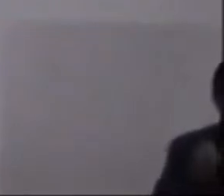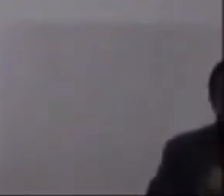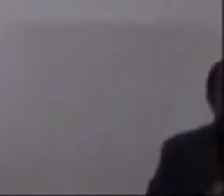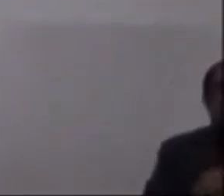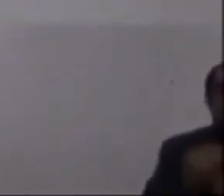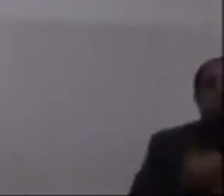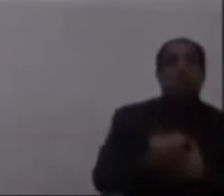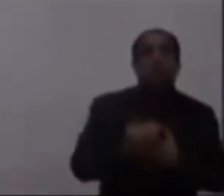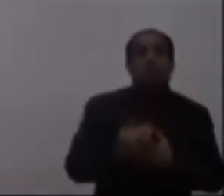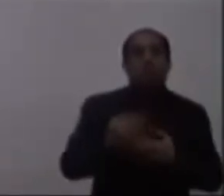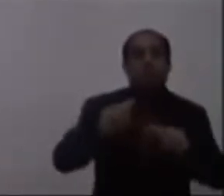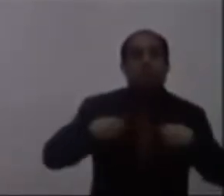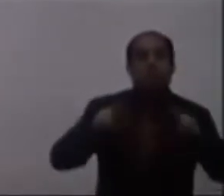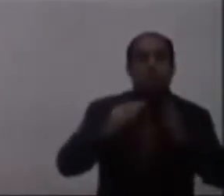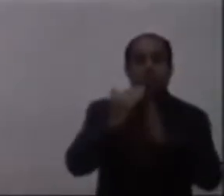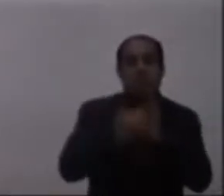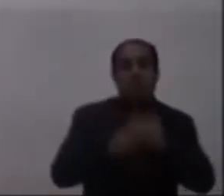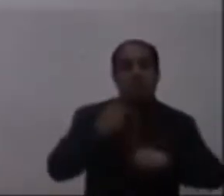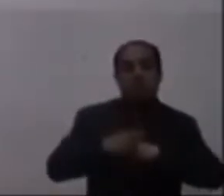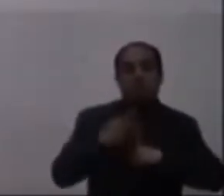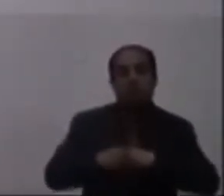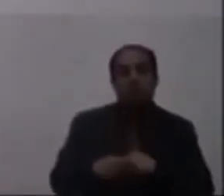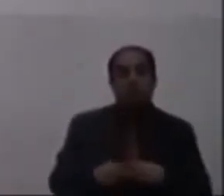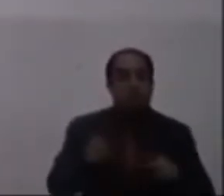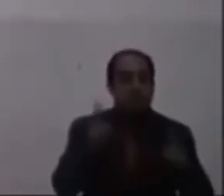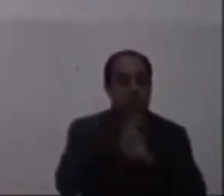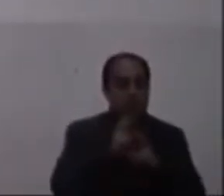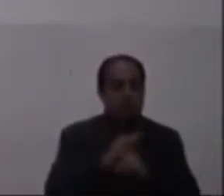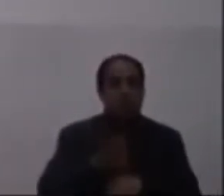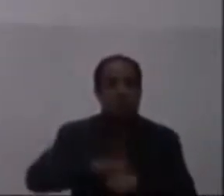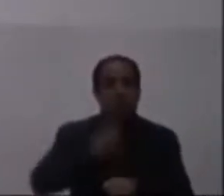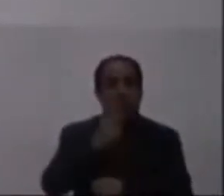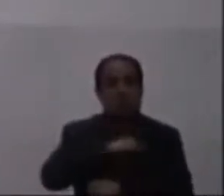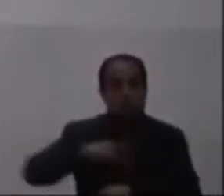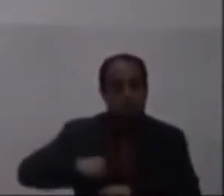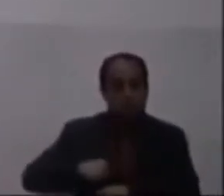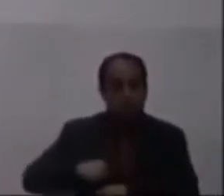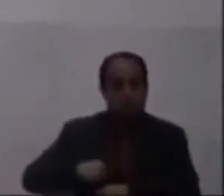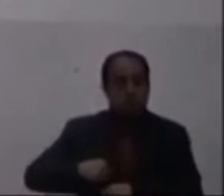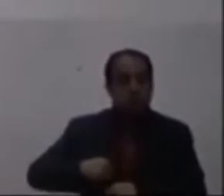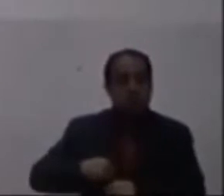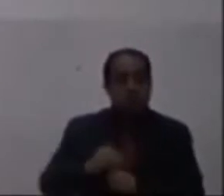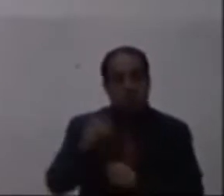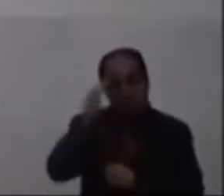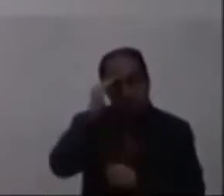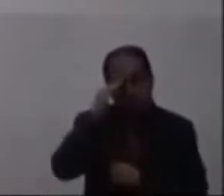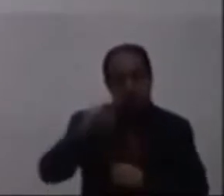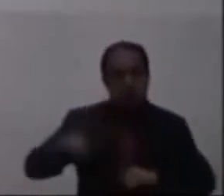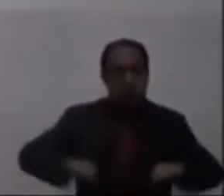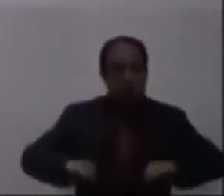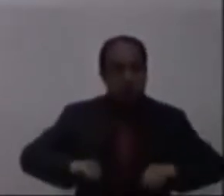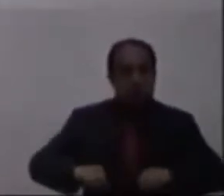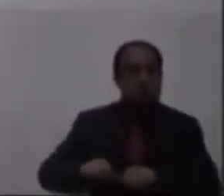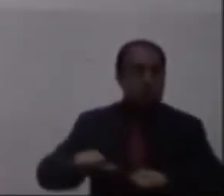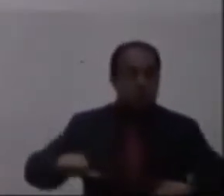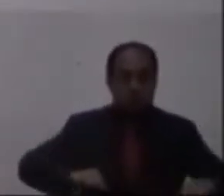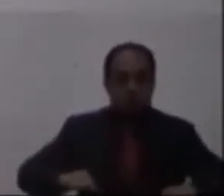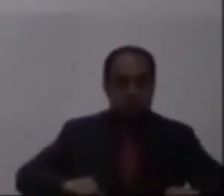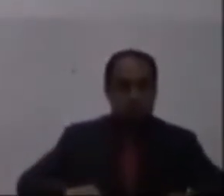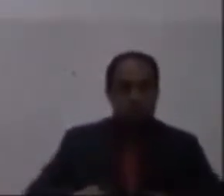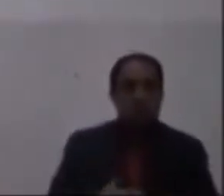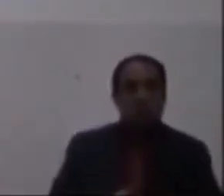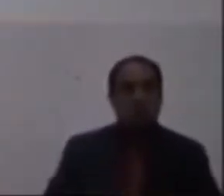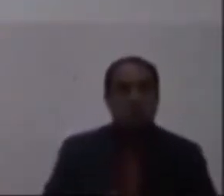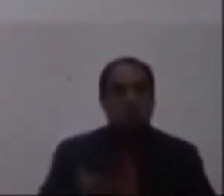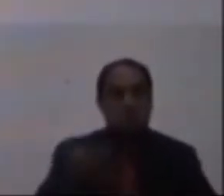Siguiente. Por esta razón, las actividades que creemos que cumplen, bueno, las actividades que cumplen estos criterios actualmente son el servicio de restaurantes